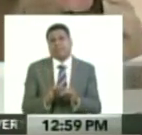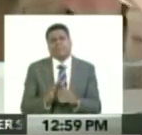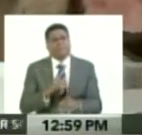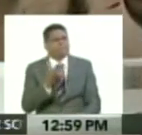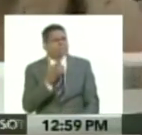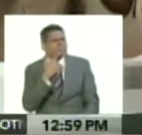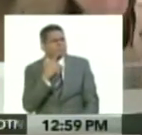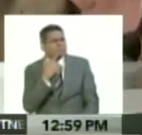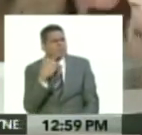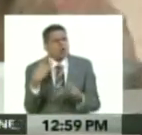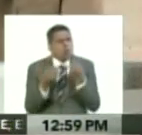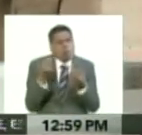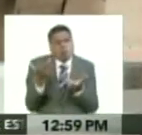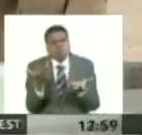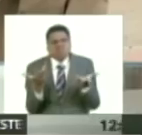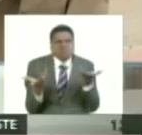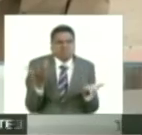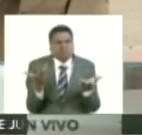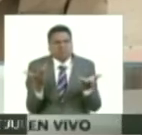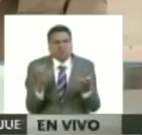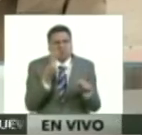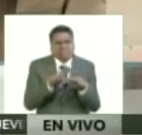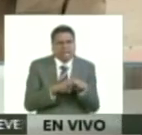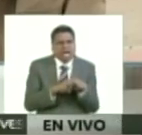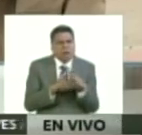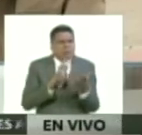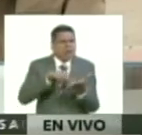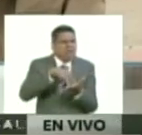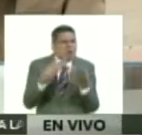anatómica interesante que cada quien lo dilucide.